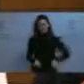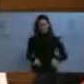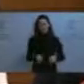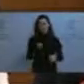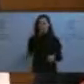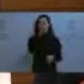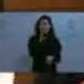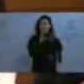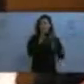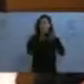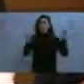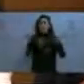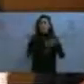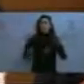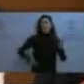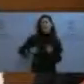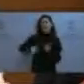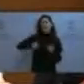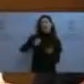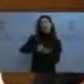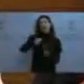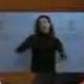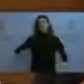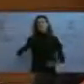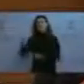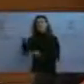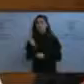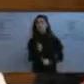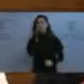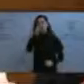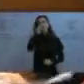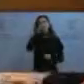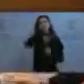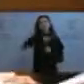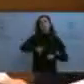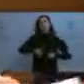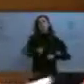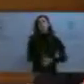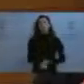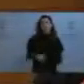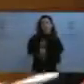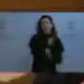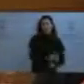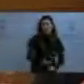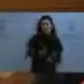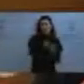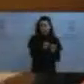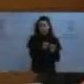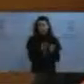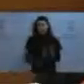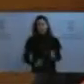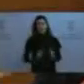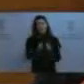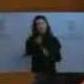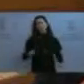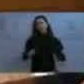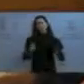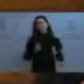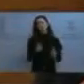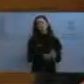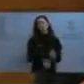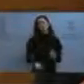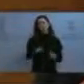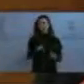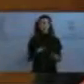los empresarios hasta los visitantes, por los ecologistas y especialmente de los habitantes